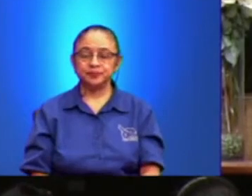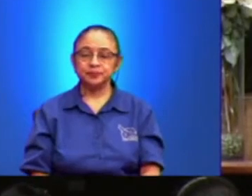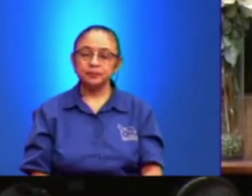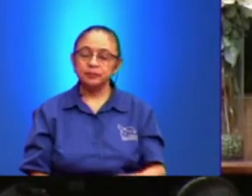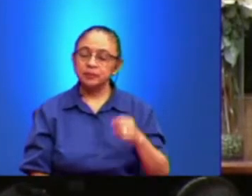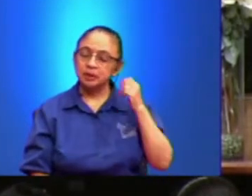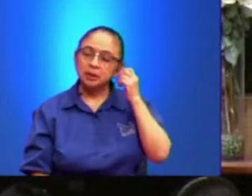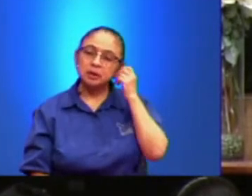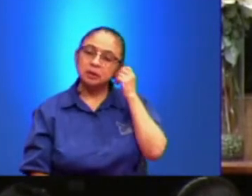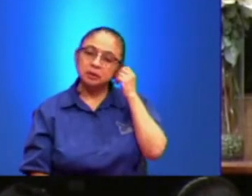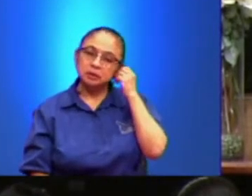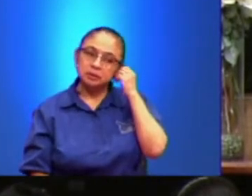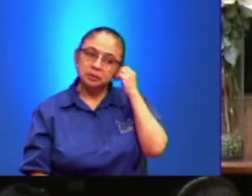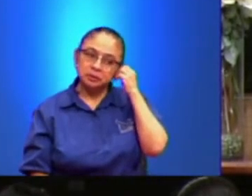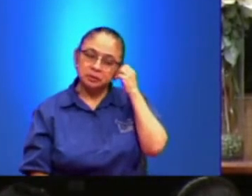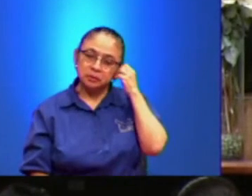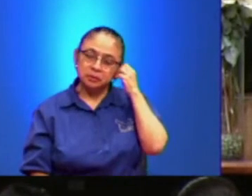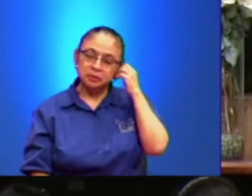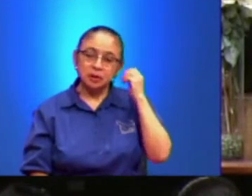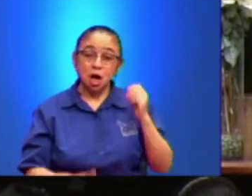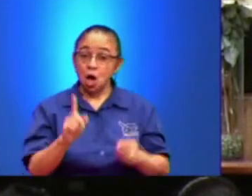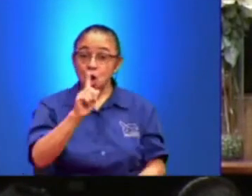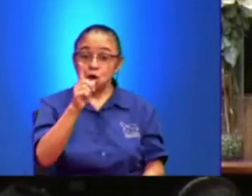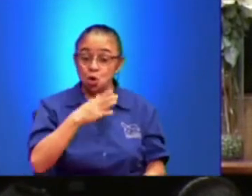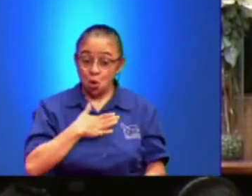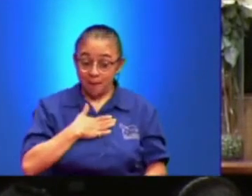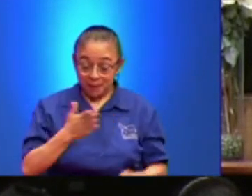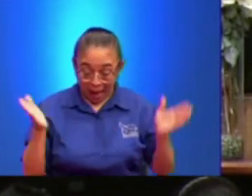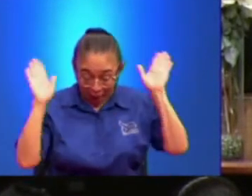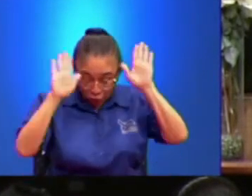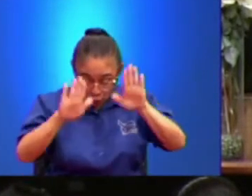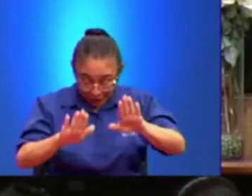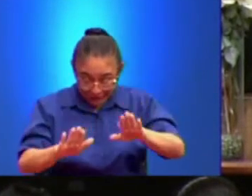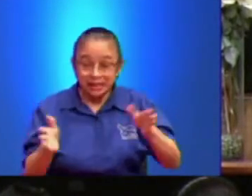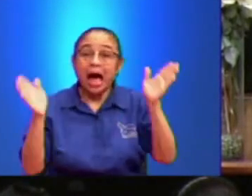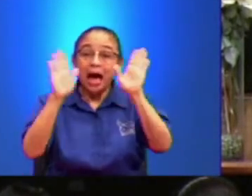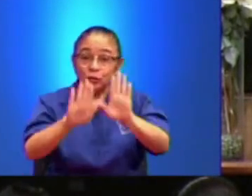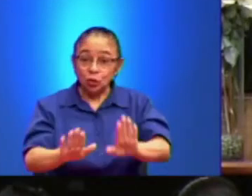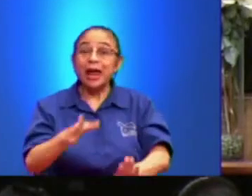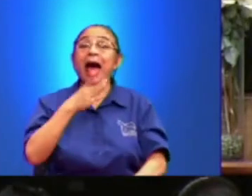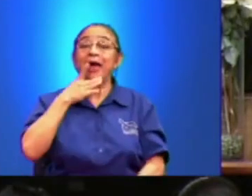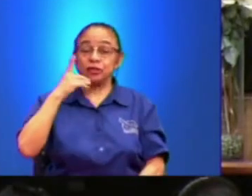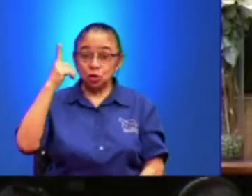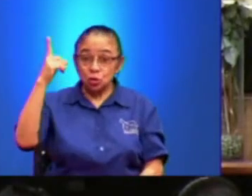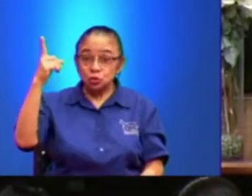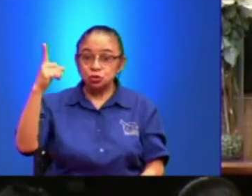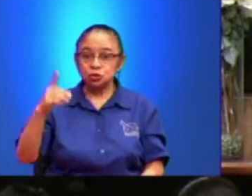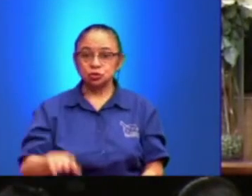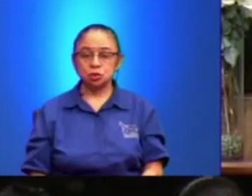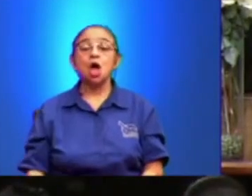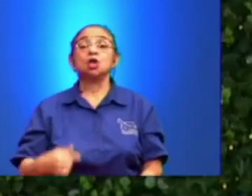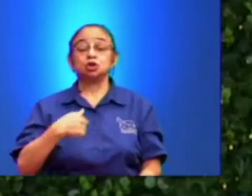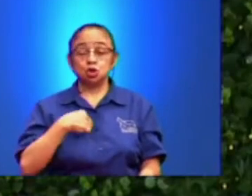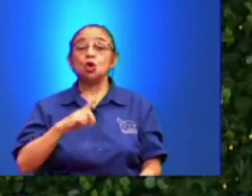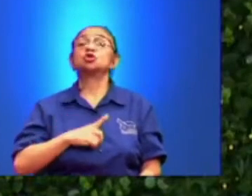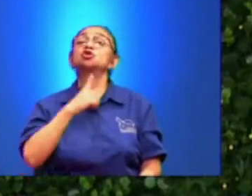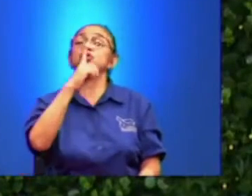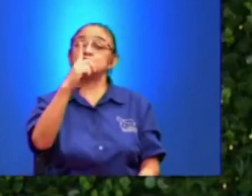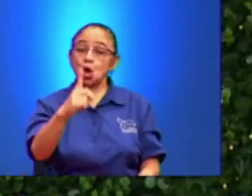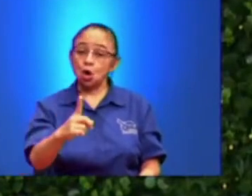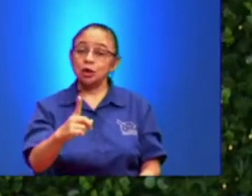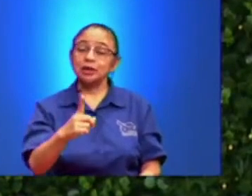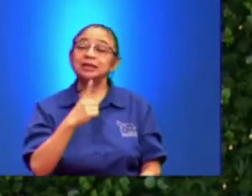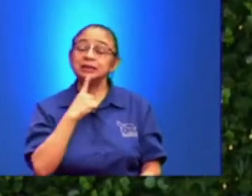no no no no no no mejores ahora adiós yo soy